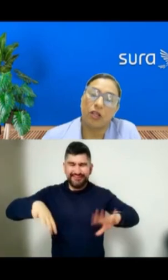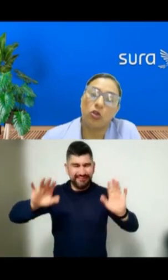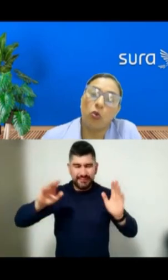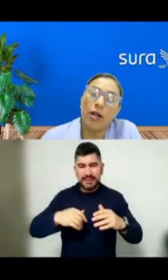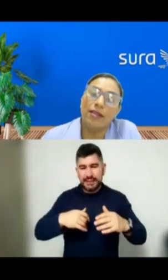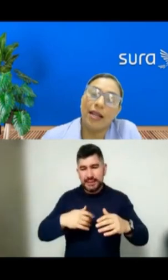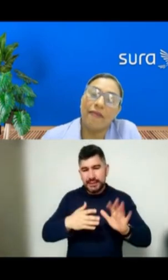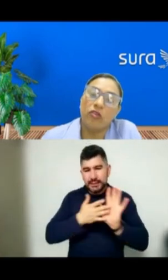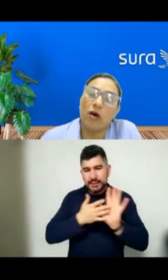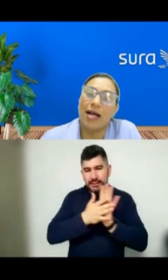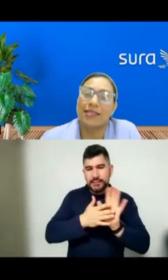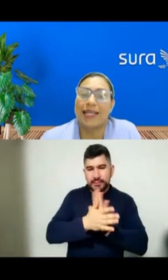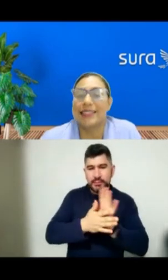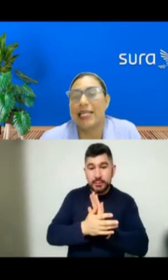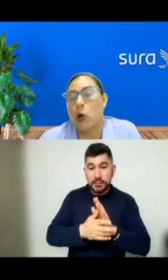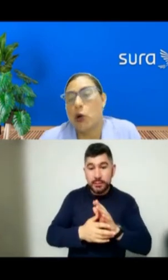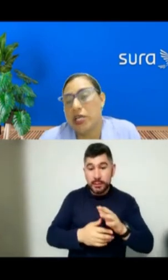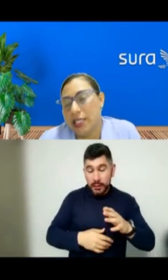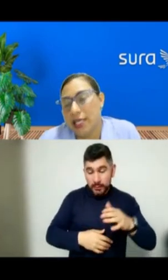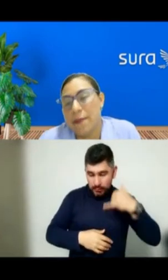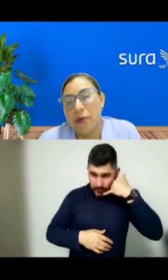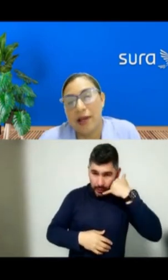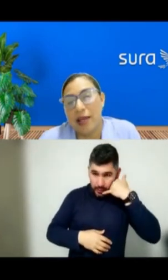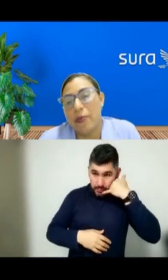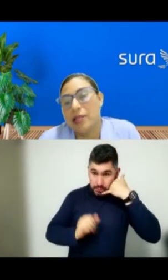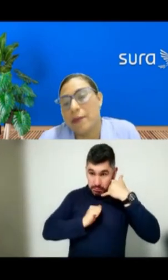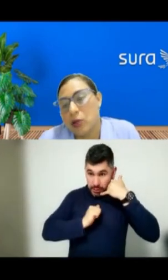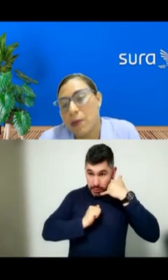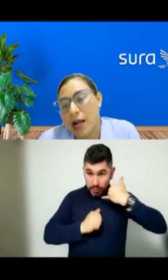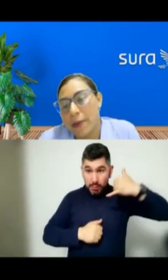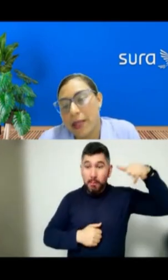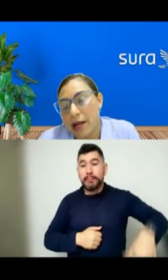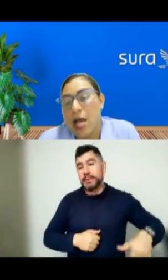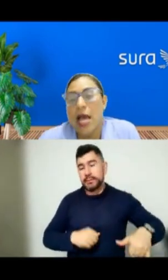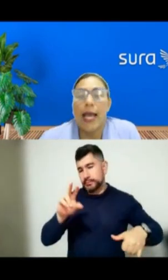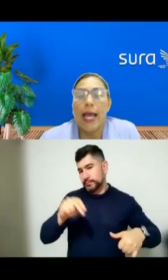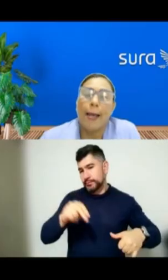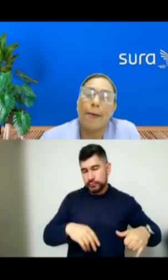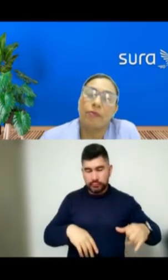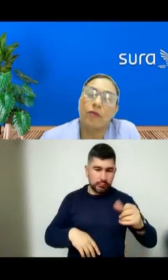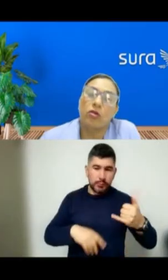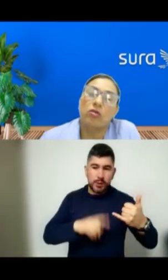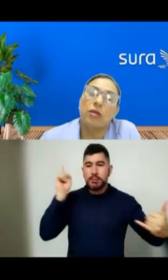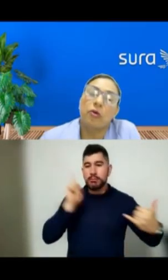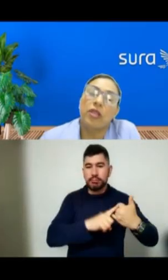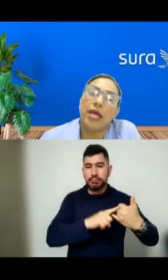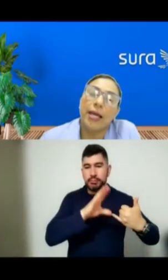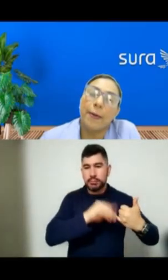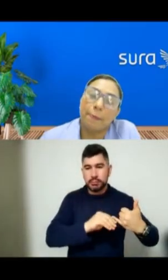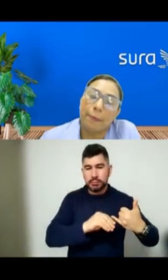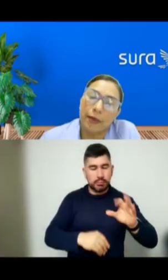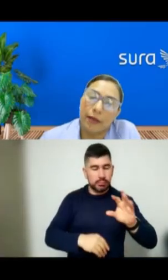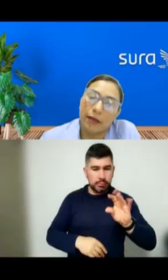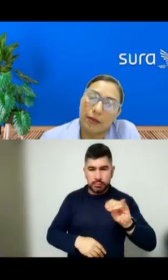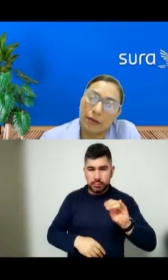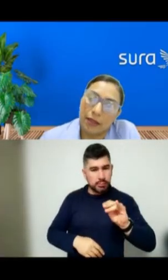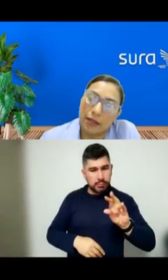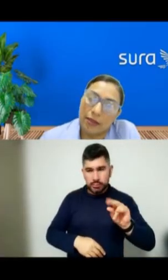ubicados. No cuelgue el teléfono hasta que se lo indiquen, porque aquí pues también nos van a pedir otro tipo